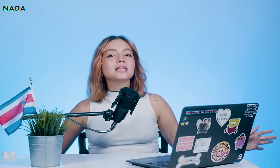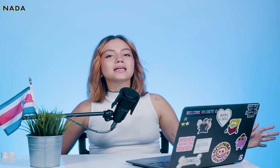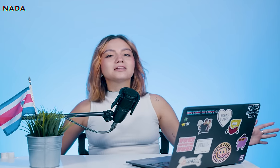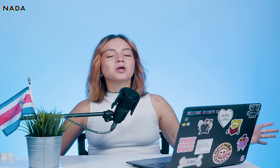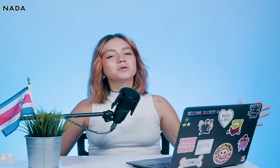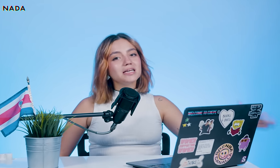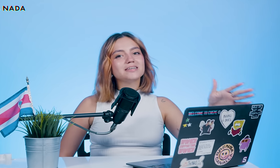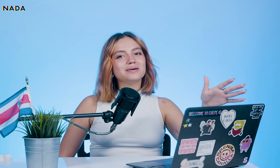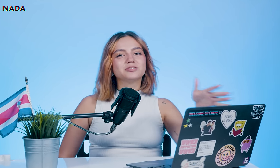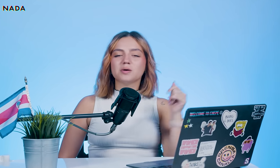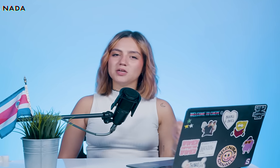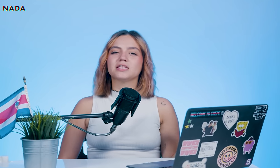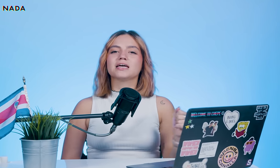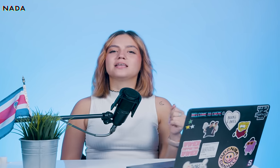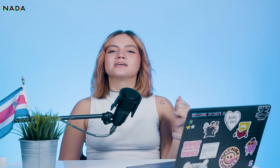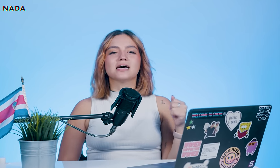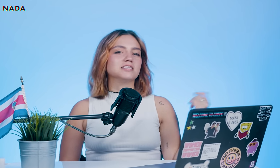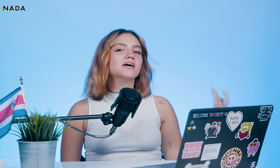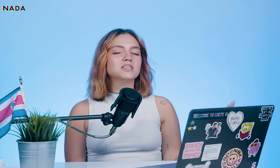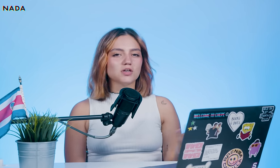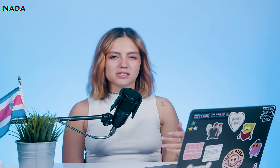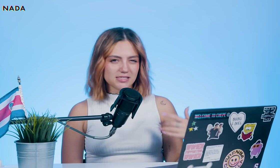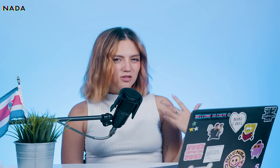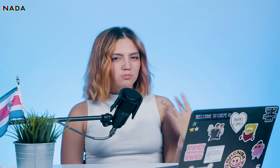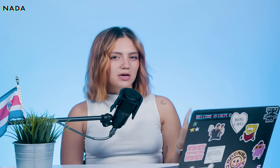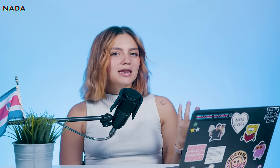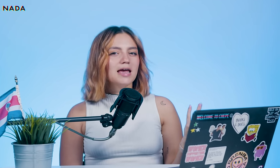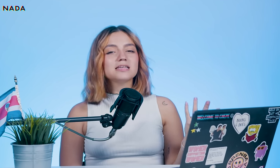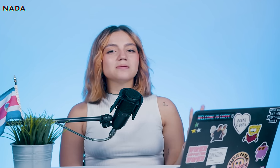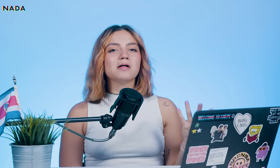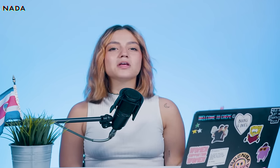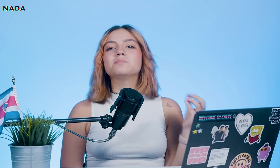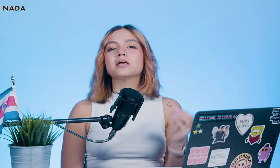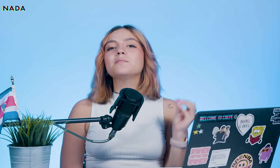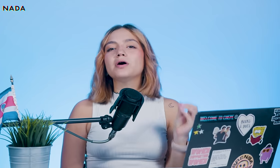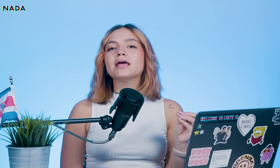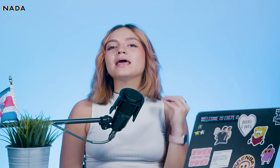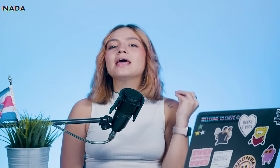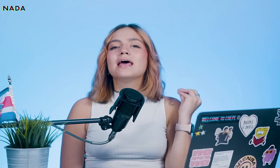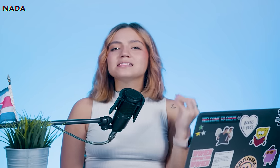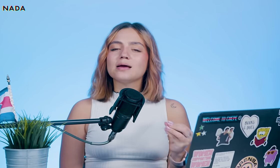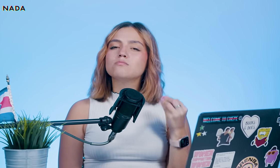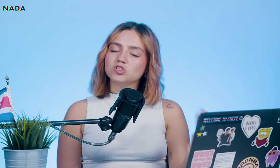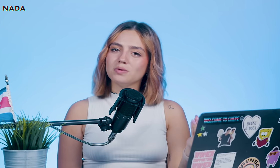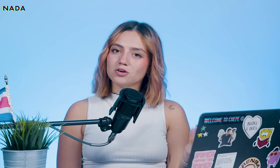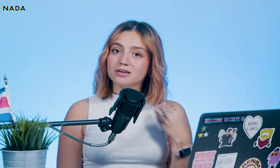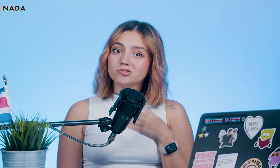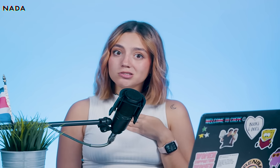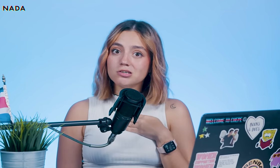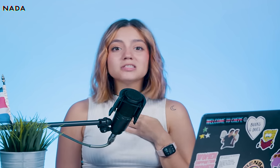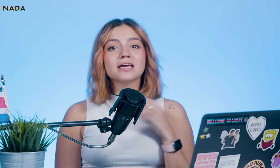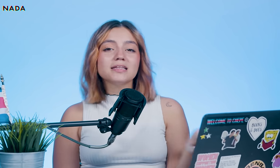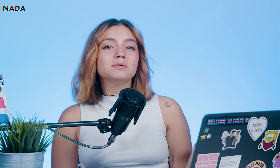hoy se lo quieren tirar todo porque les hablamos de opiniones negativas a Chávez lo que está haciendo bukele en El Salvador y por qué puede que estén mucho mejor